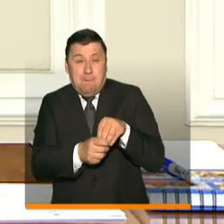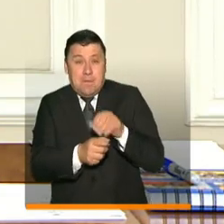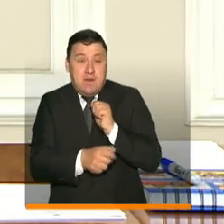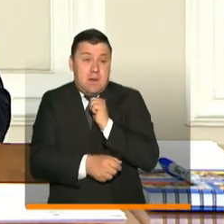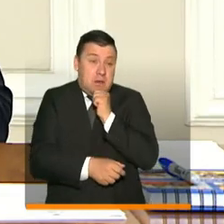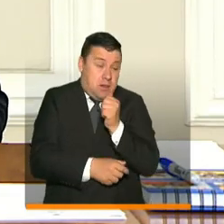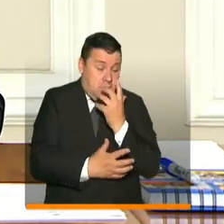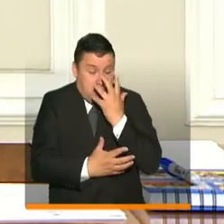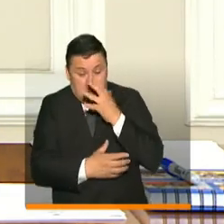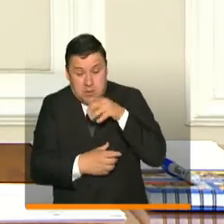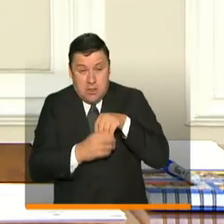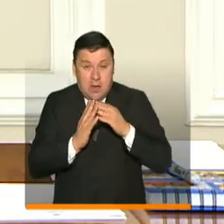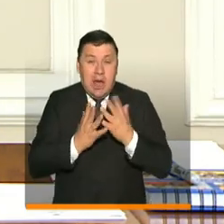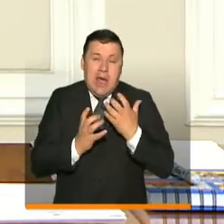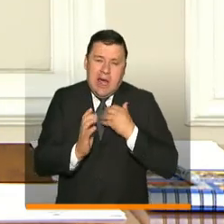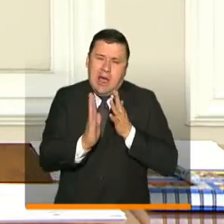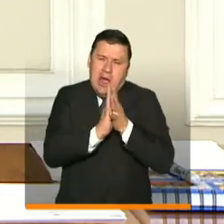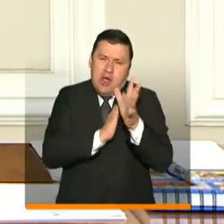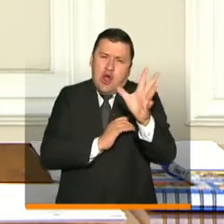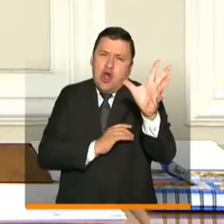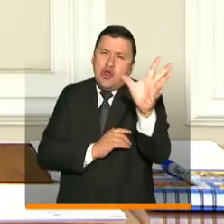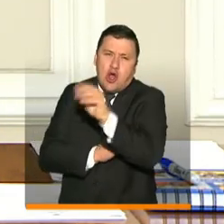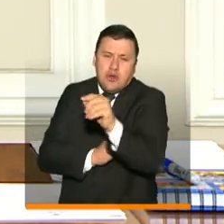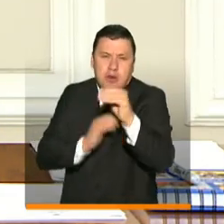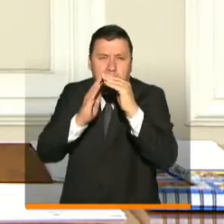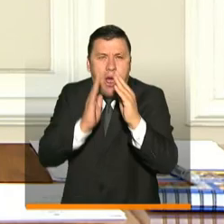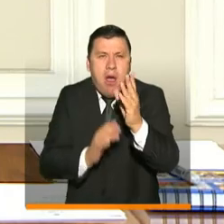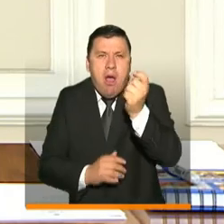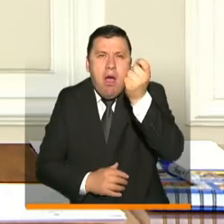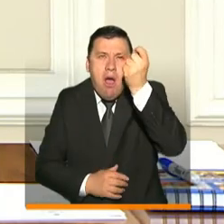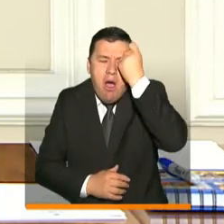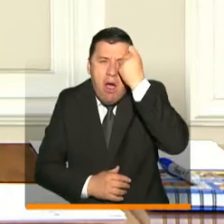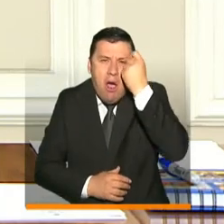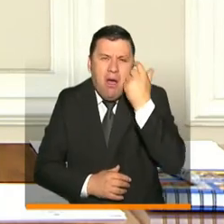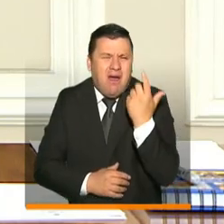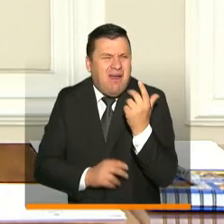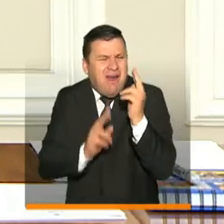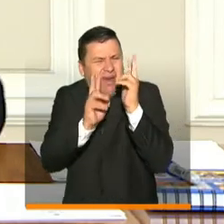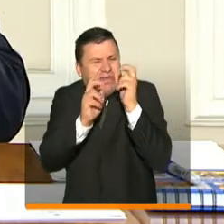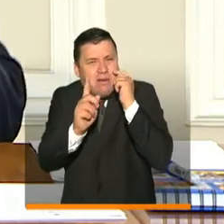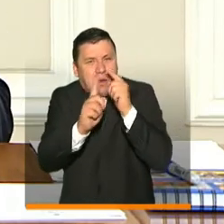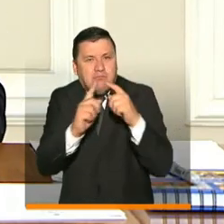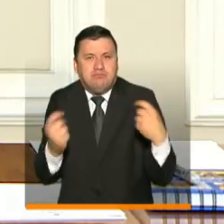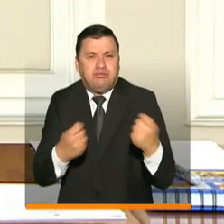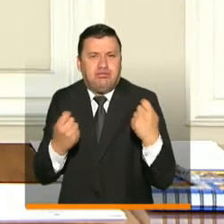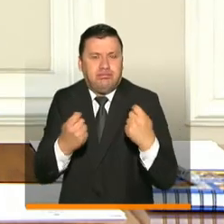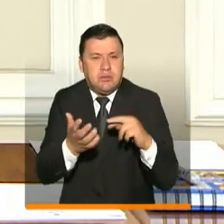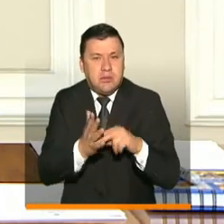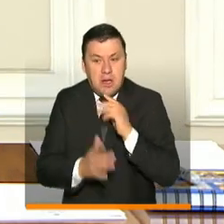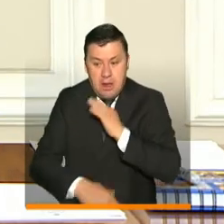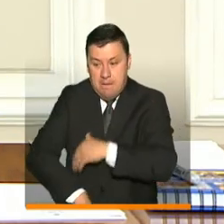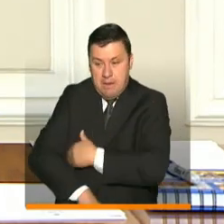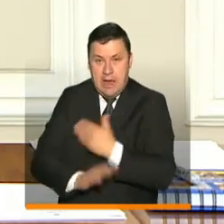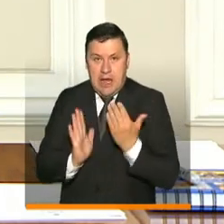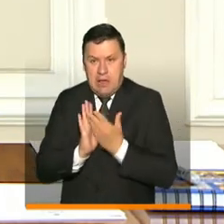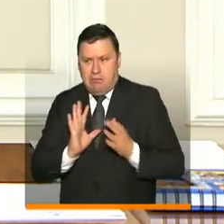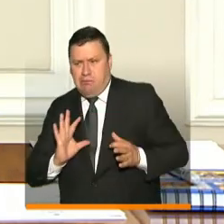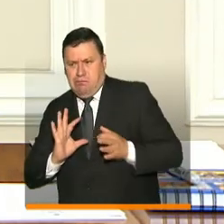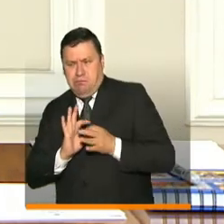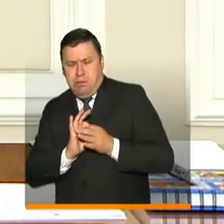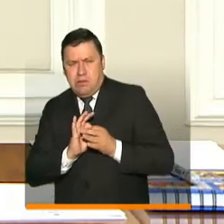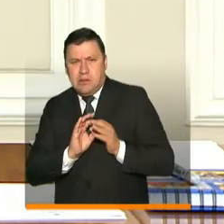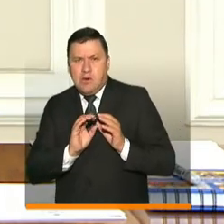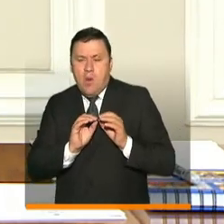críticos, si se quiere, pues me gustaría que todos ustedes en su casa sepan en qué consiste esta iniciativa y cómo desde el Ministerio de Educación